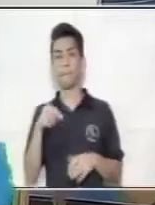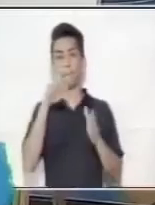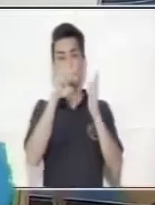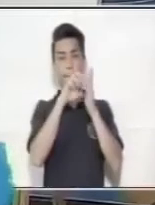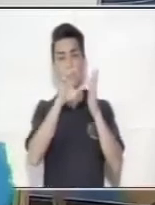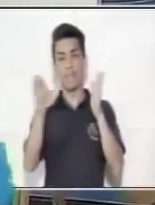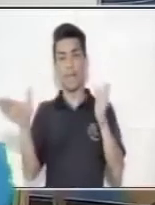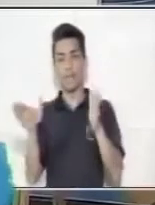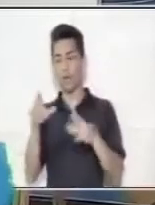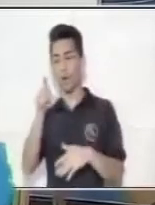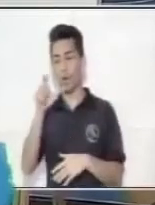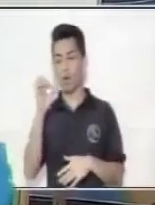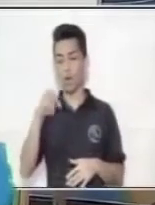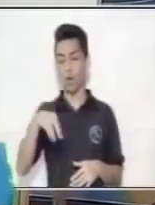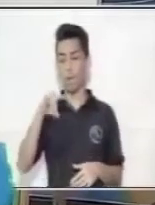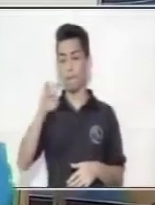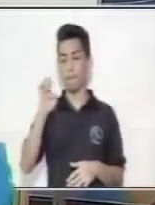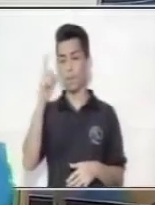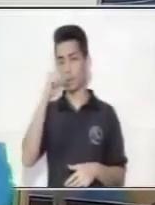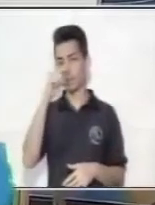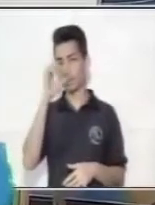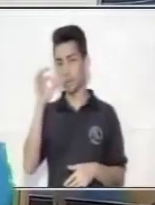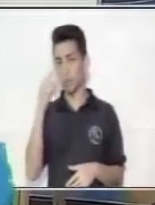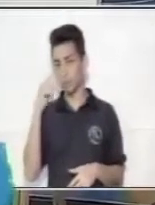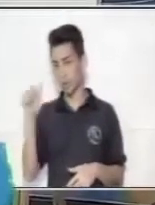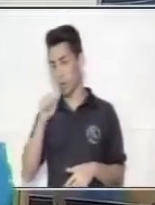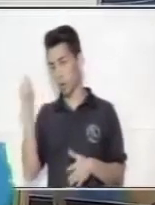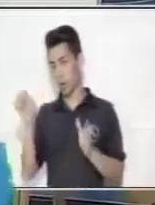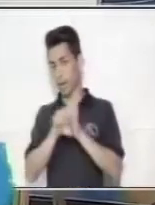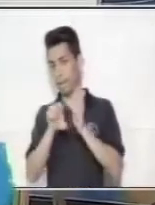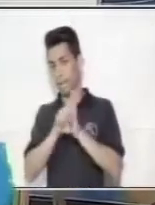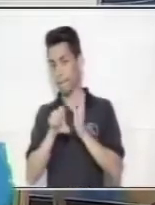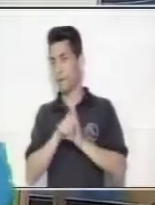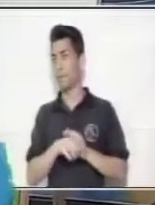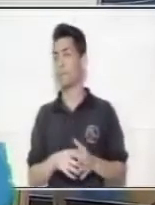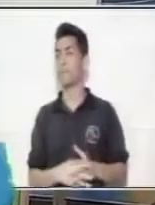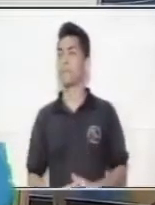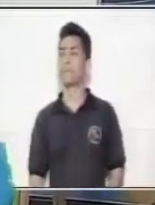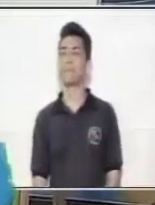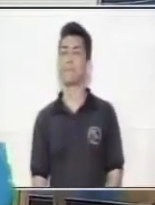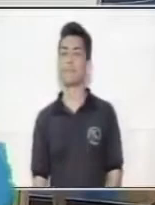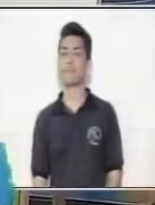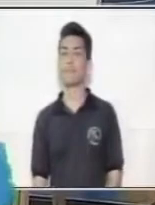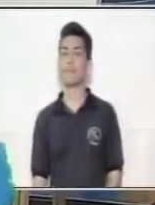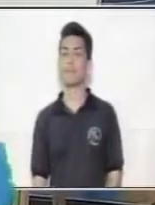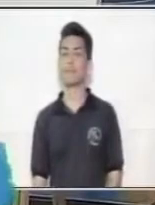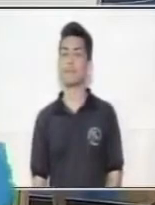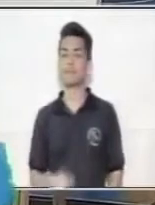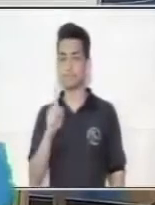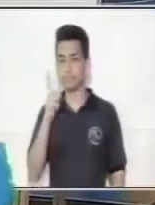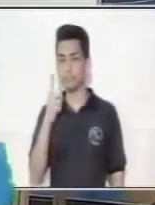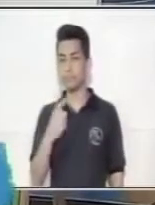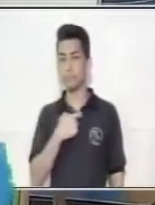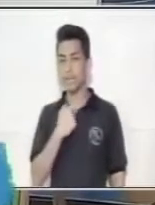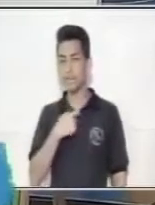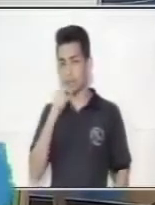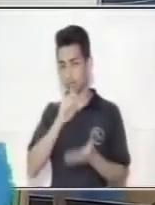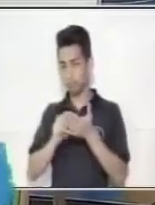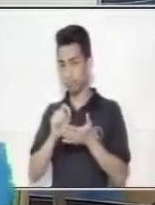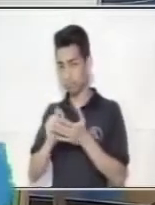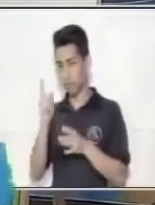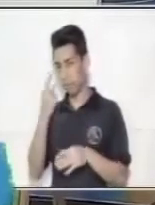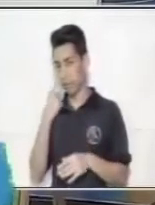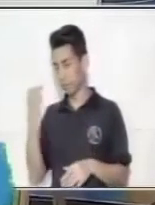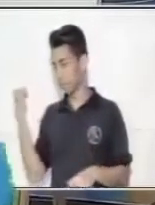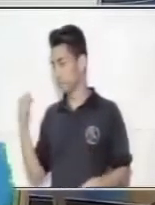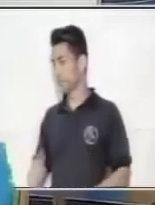identificar este tercer ejemplo, que podríamos decirlo como los jóvenes y las damas conversaban.